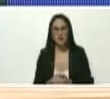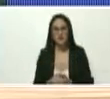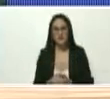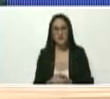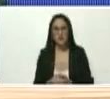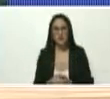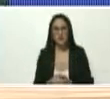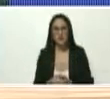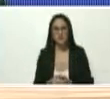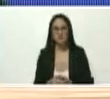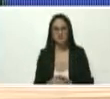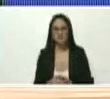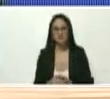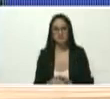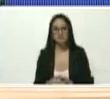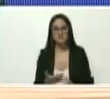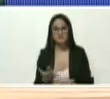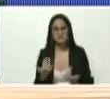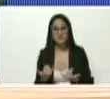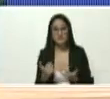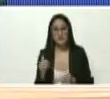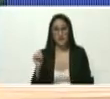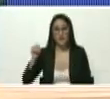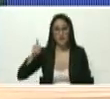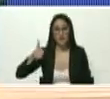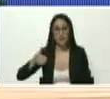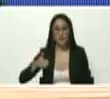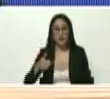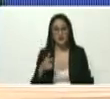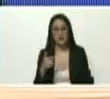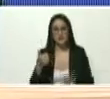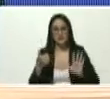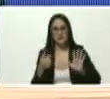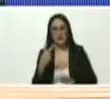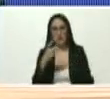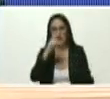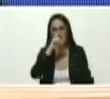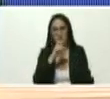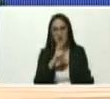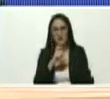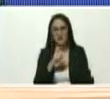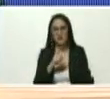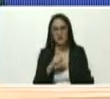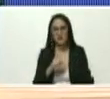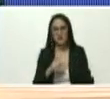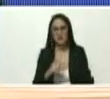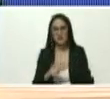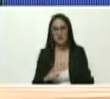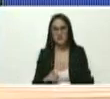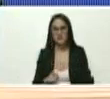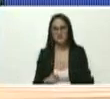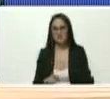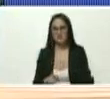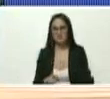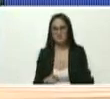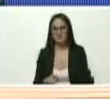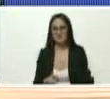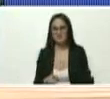Prieto Figueroa. Así que durante estos 62 años, como me lo dijo el doctor Álvaro Silva